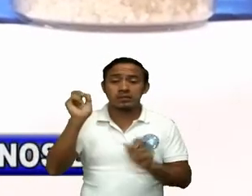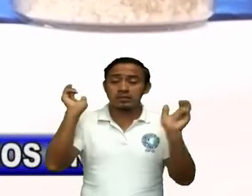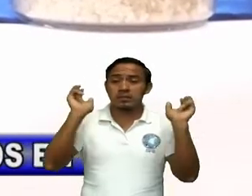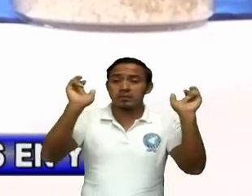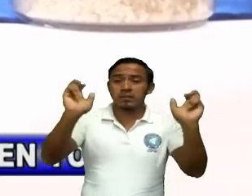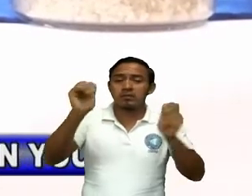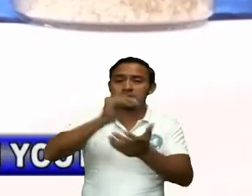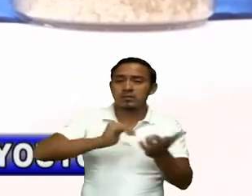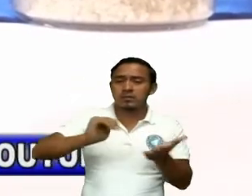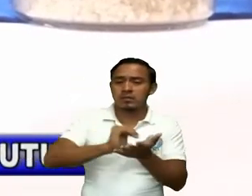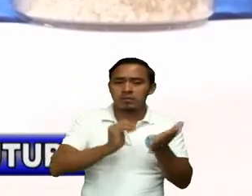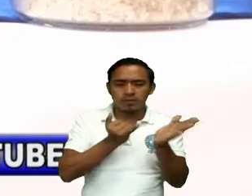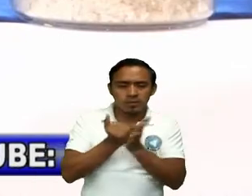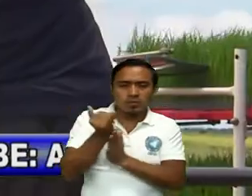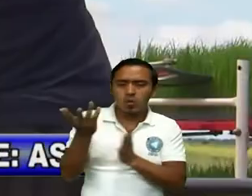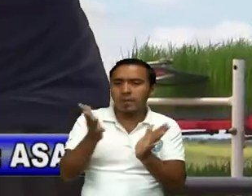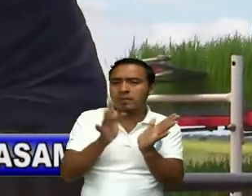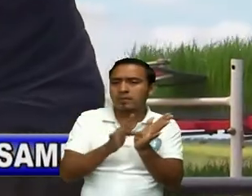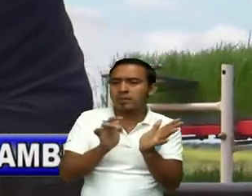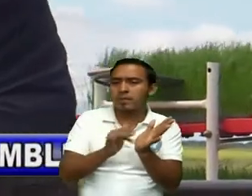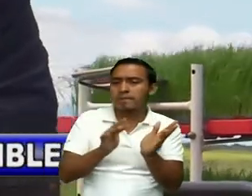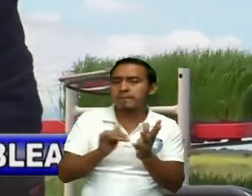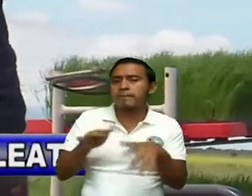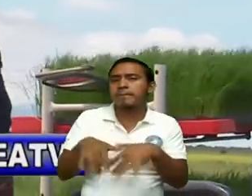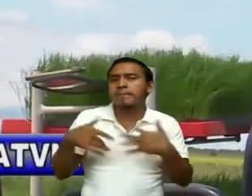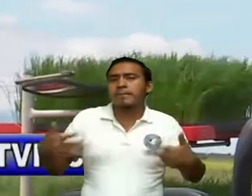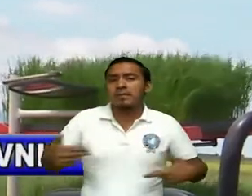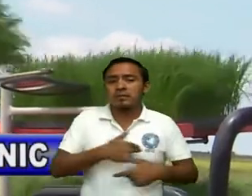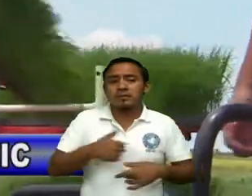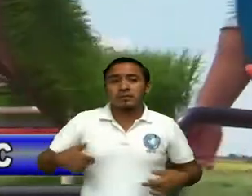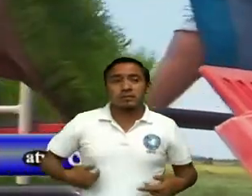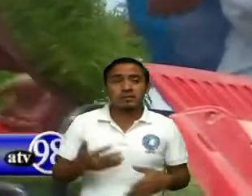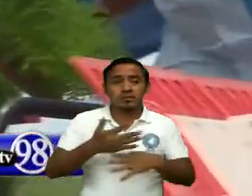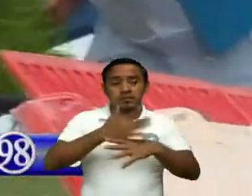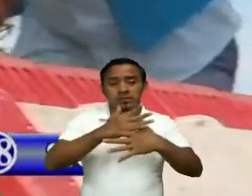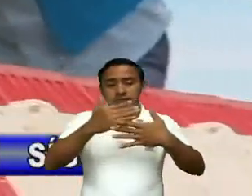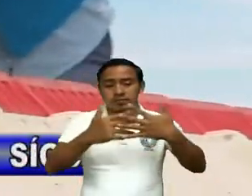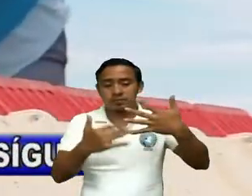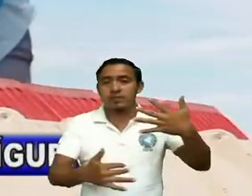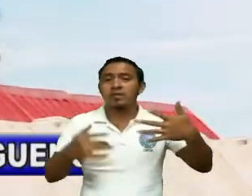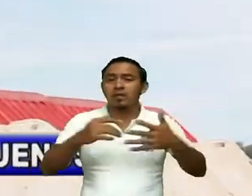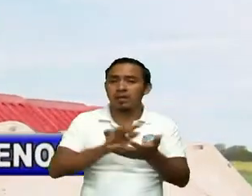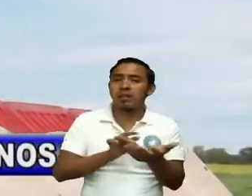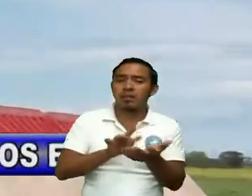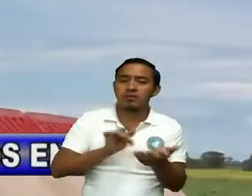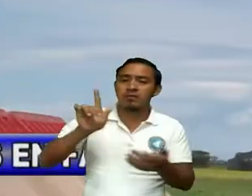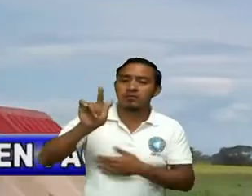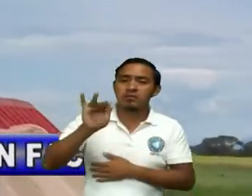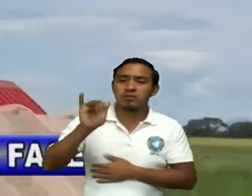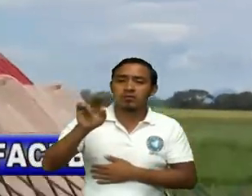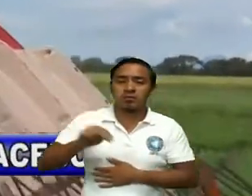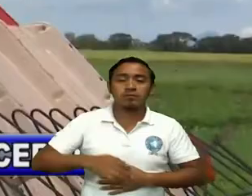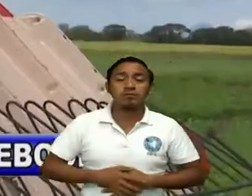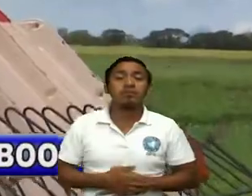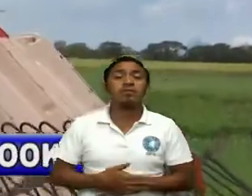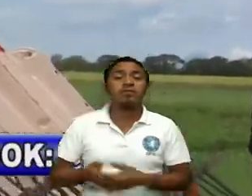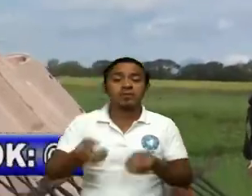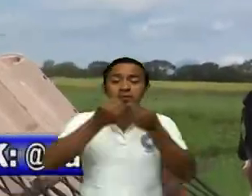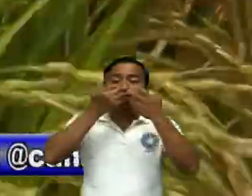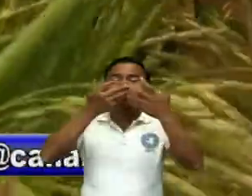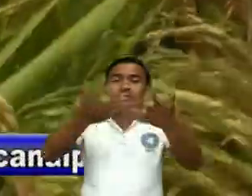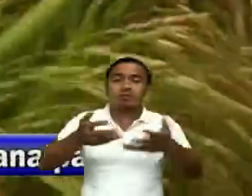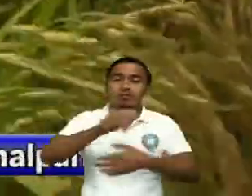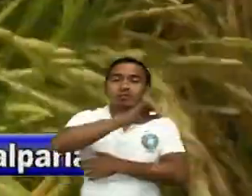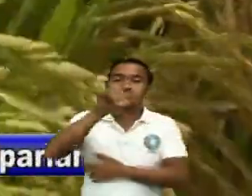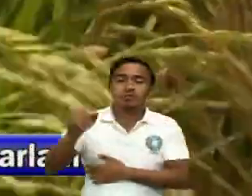de Investigación del Arroz. Esto con el objetivo de producir la variedad de arroz taiwanés. Con cámara de Lester Mora,